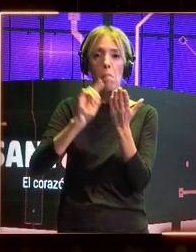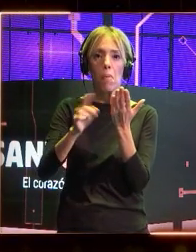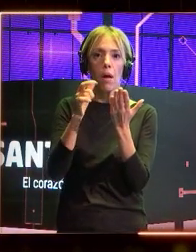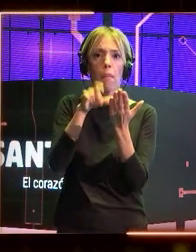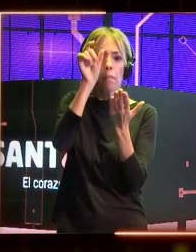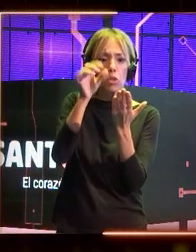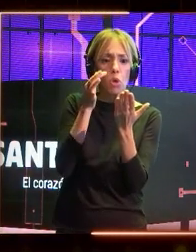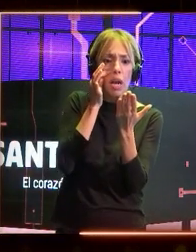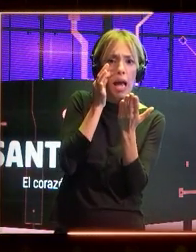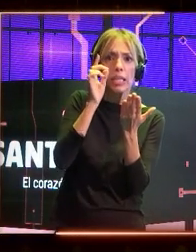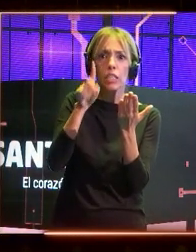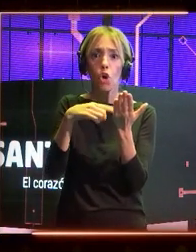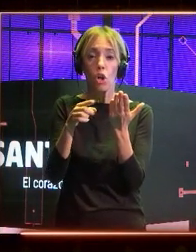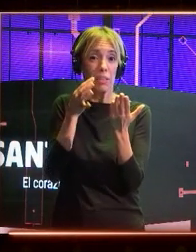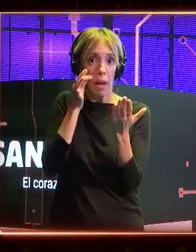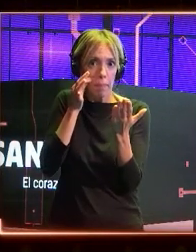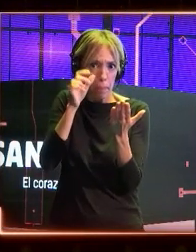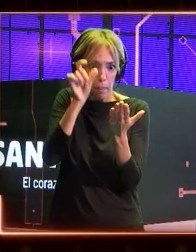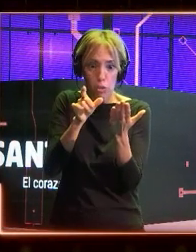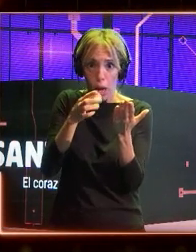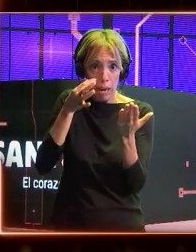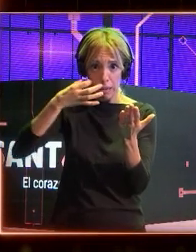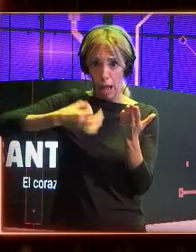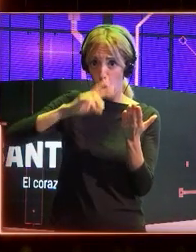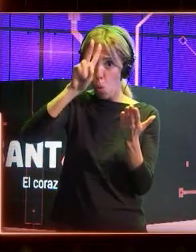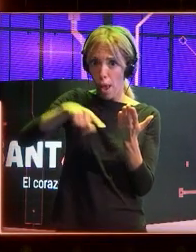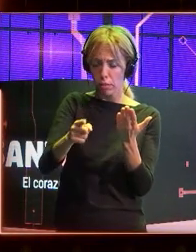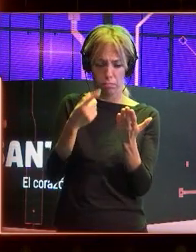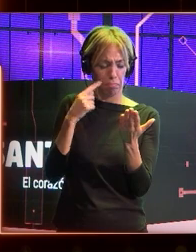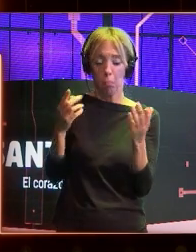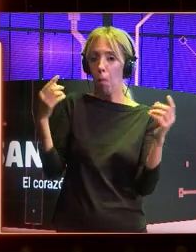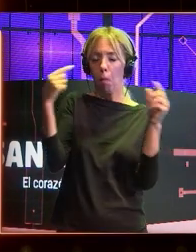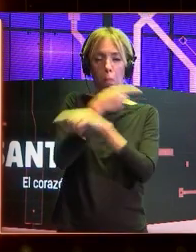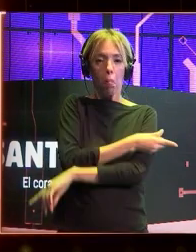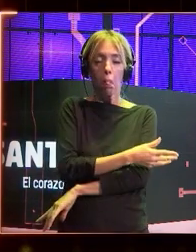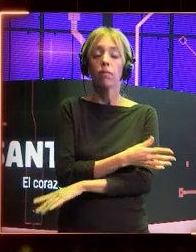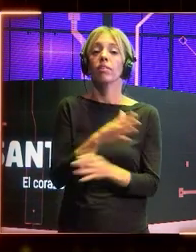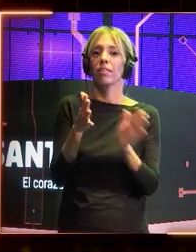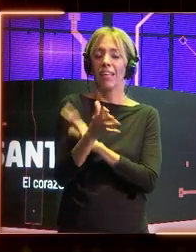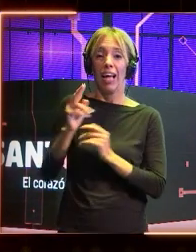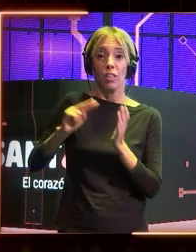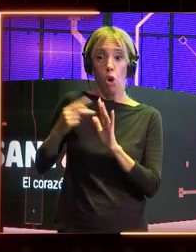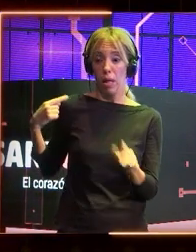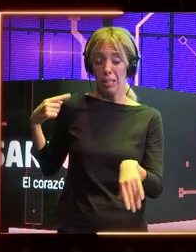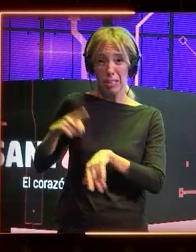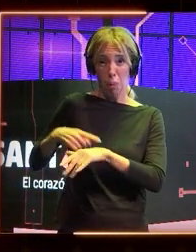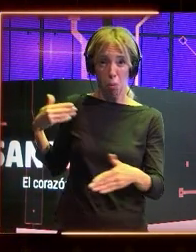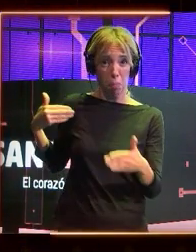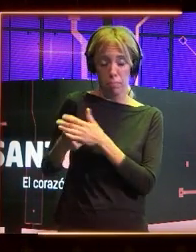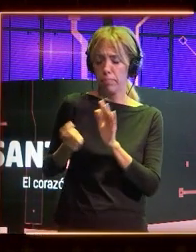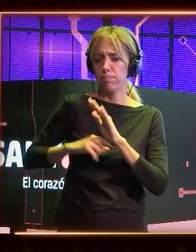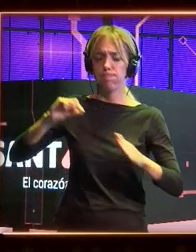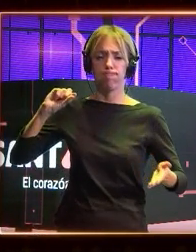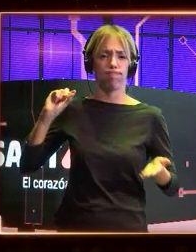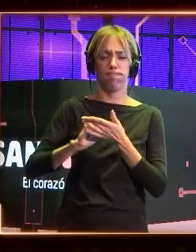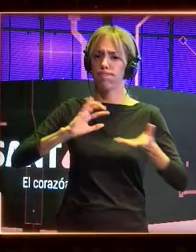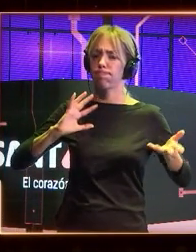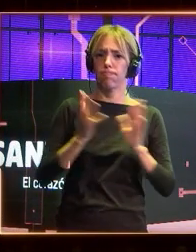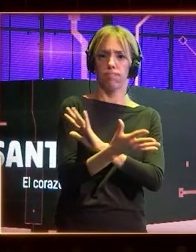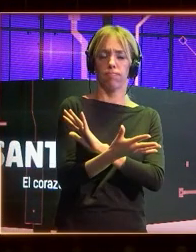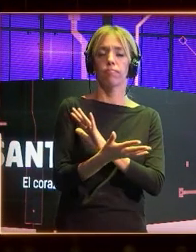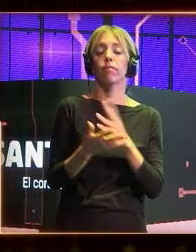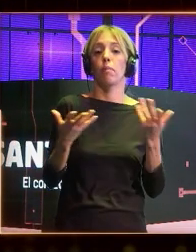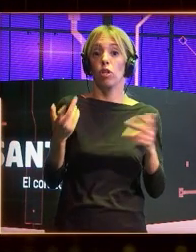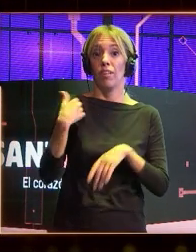cara de una persona que no existe vale Así de rápido ha avanzado la tecnología en muy poco tiempo y esto es 2020 pero en realidad